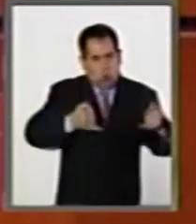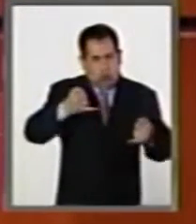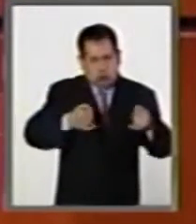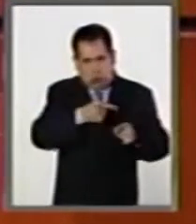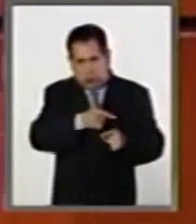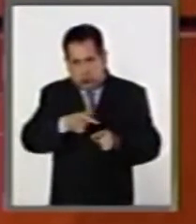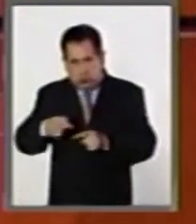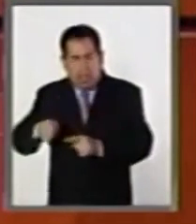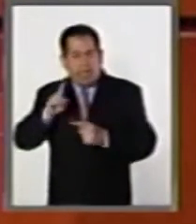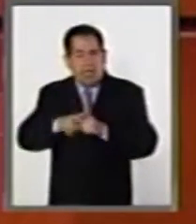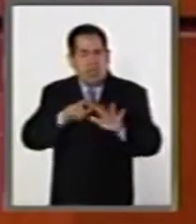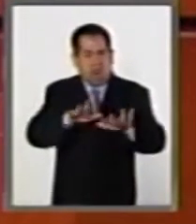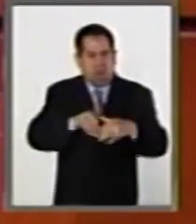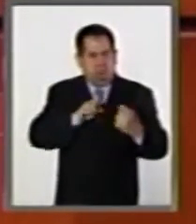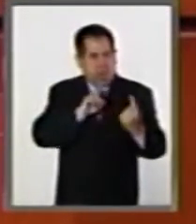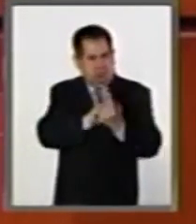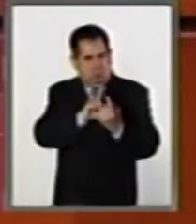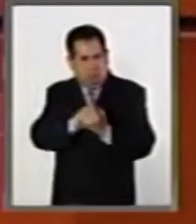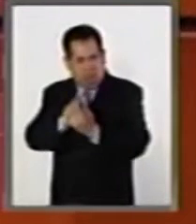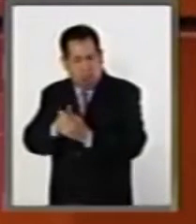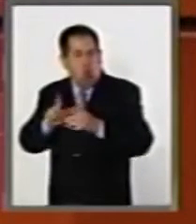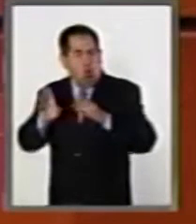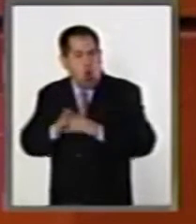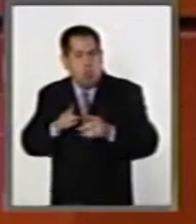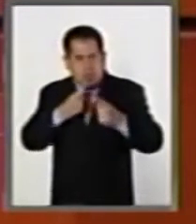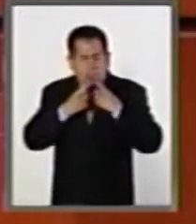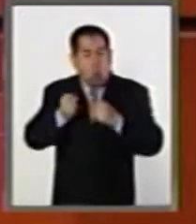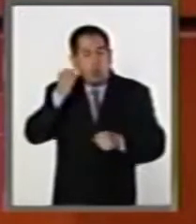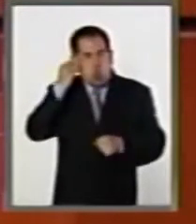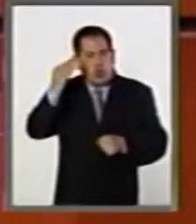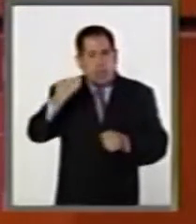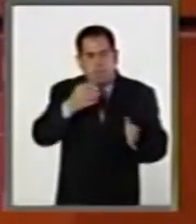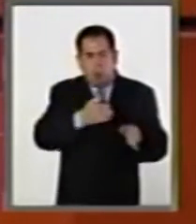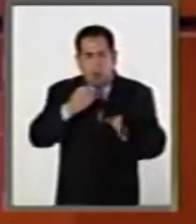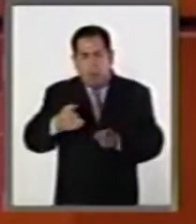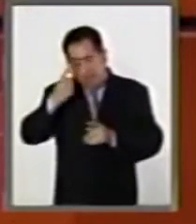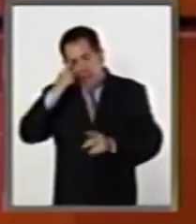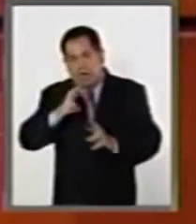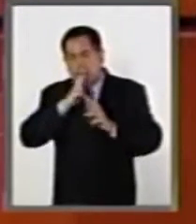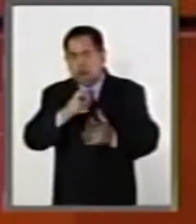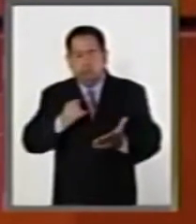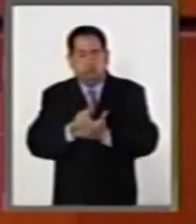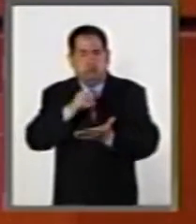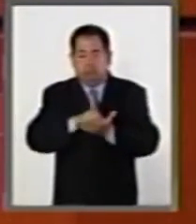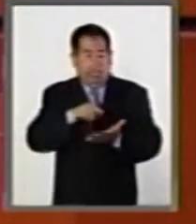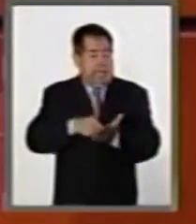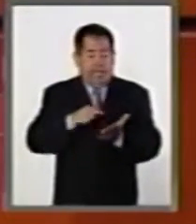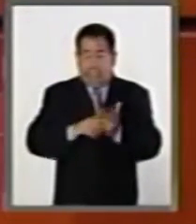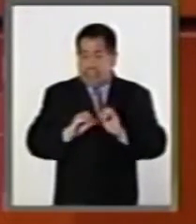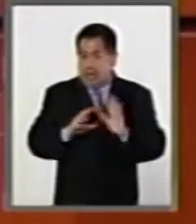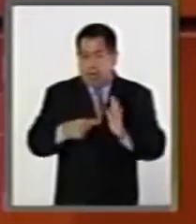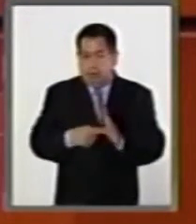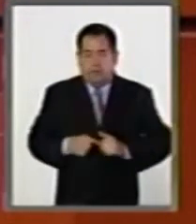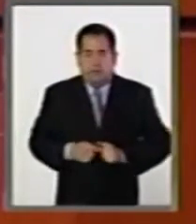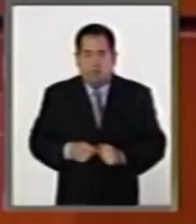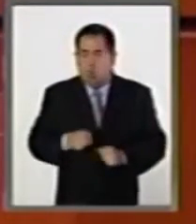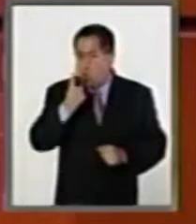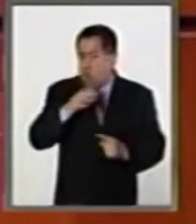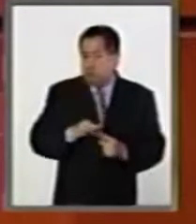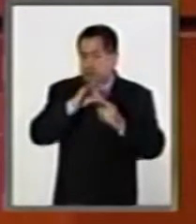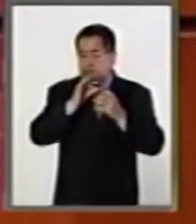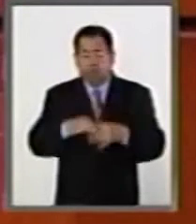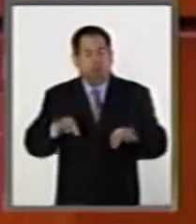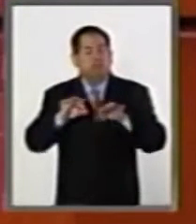las audiencias, así como los plazos para la resolución y ejecución de la misma. Destacamos